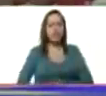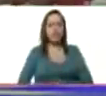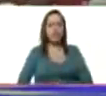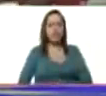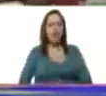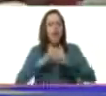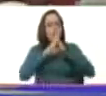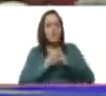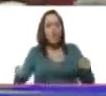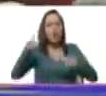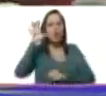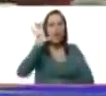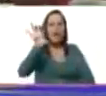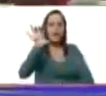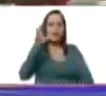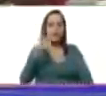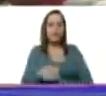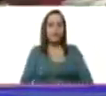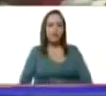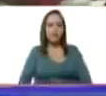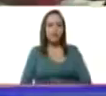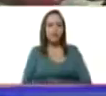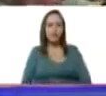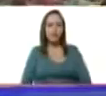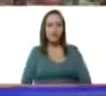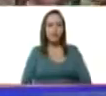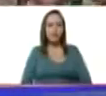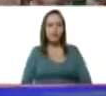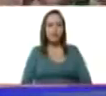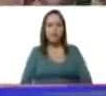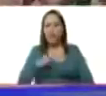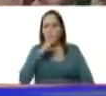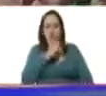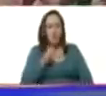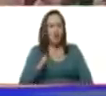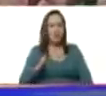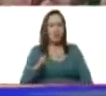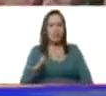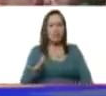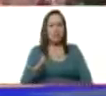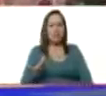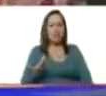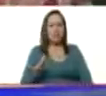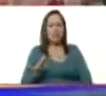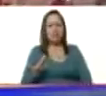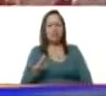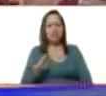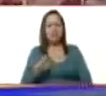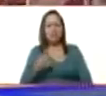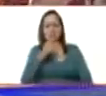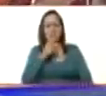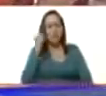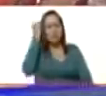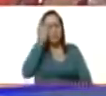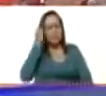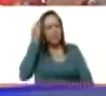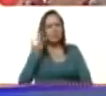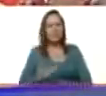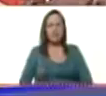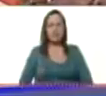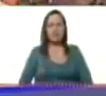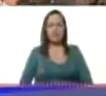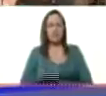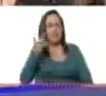a todo un país. Es algo irracional. es algo